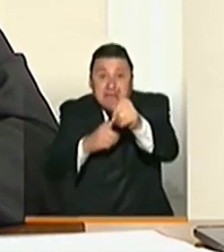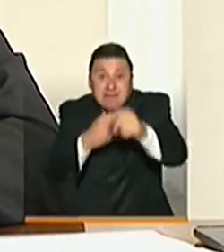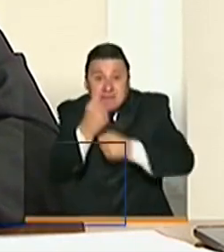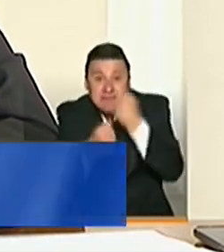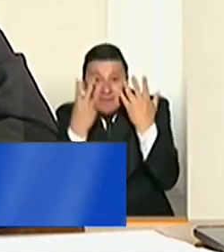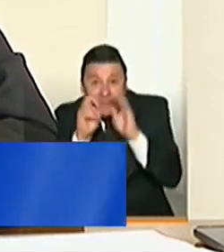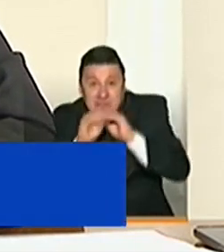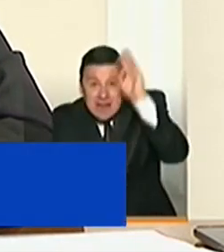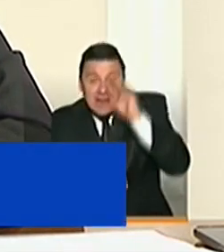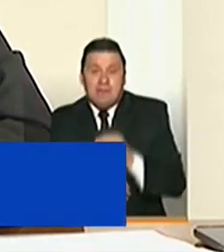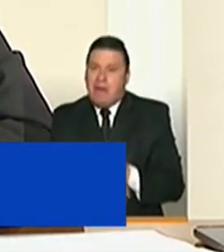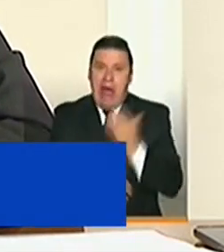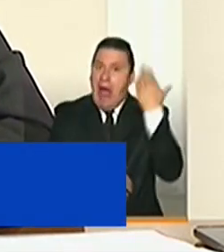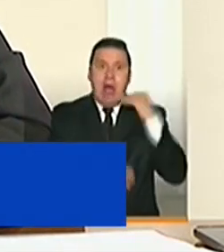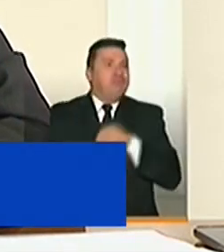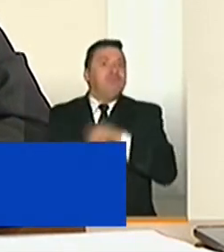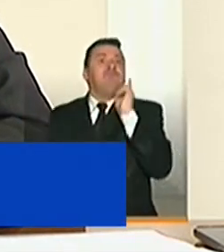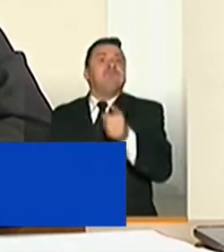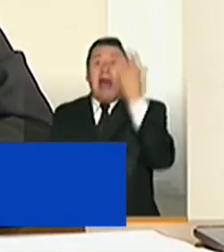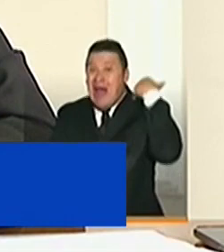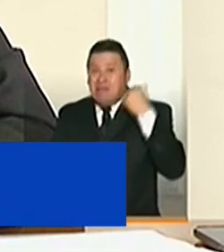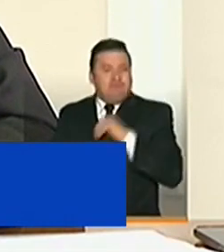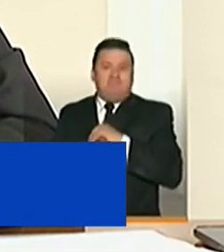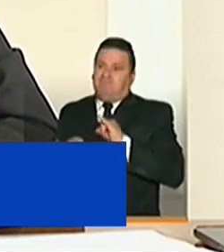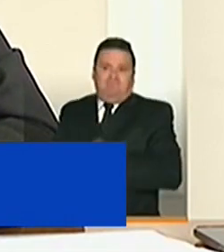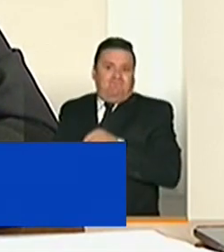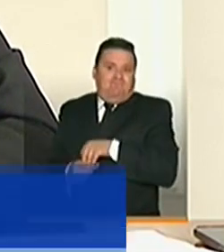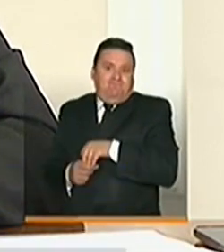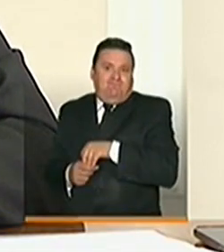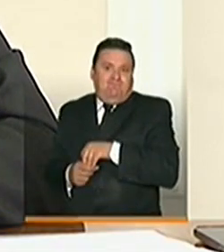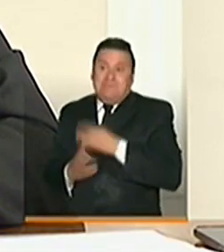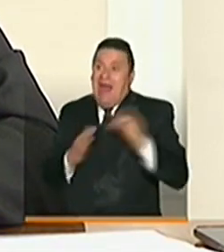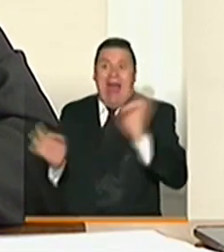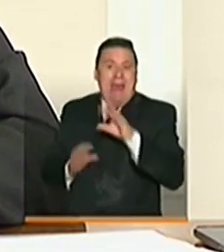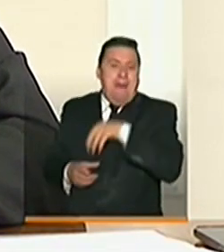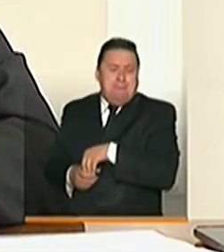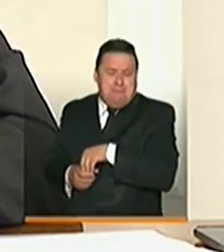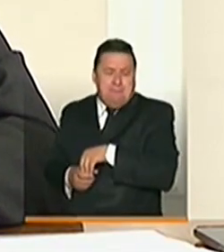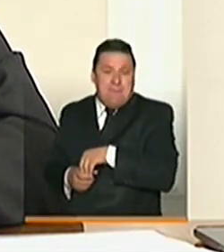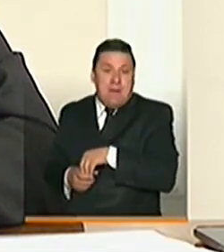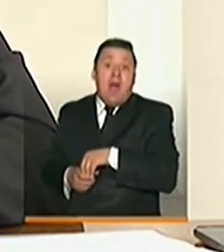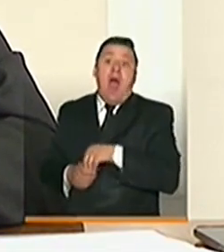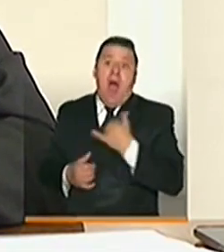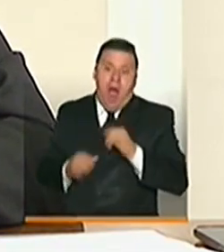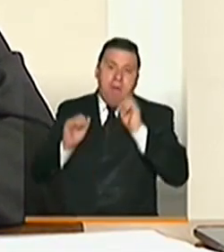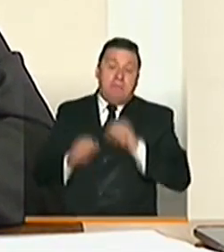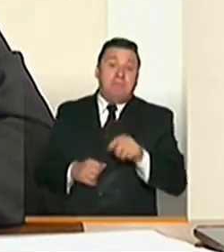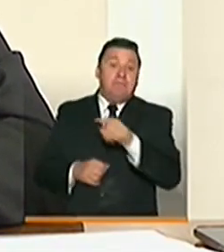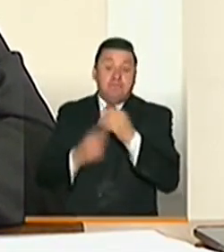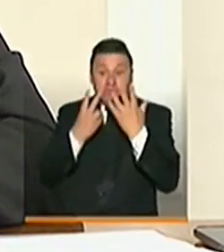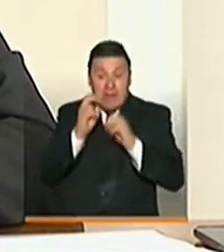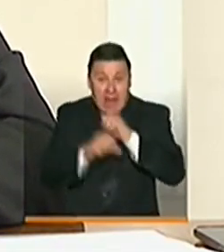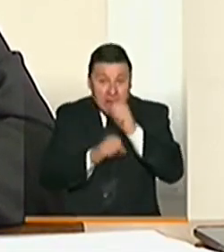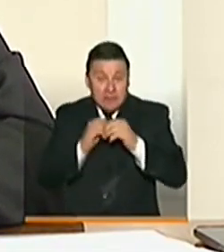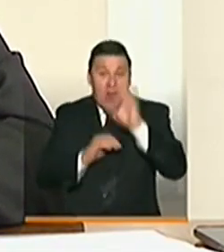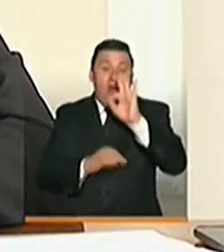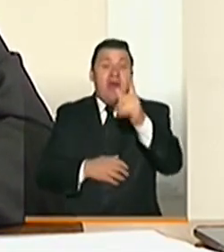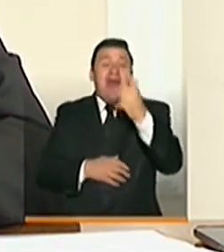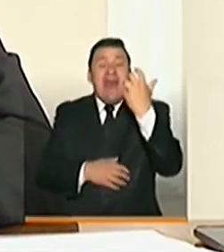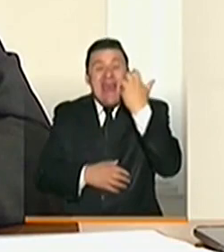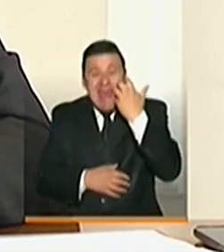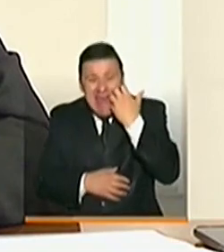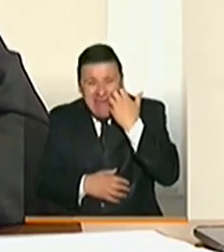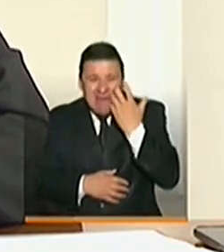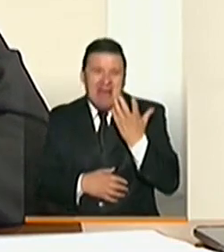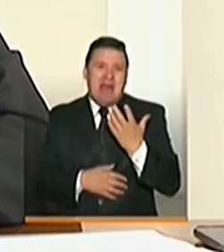hasta ahora no les hemos permitido recomendado la salida y personas con enfermedades